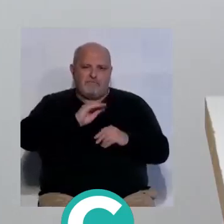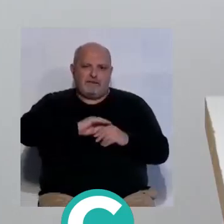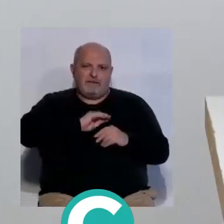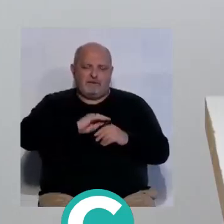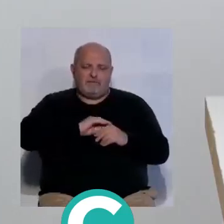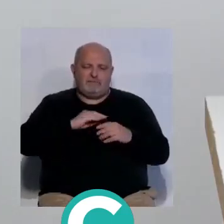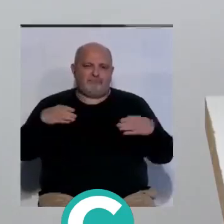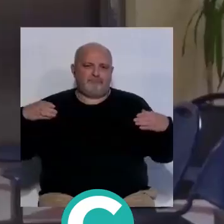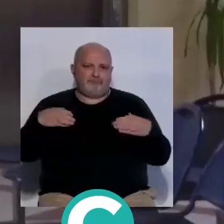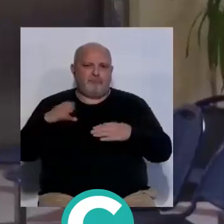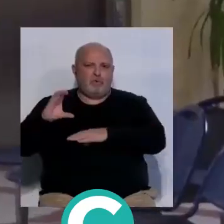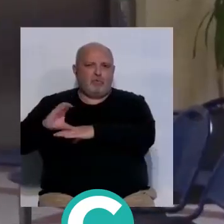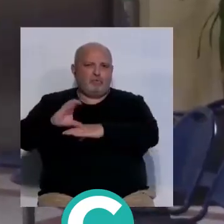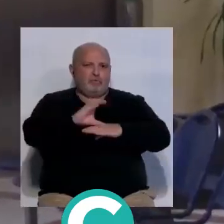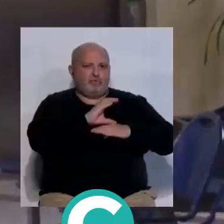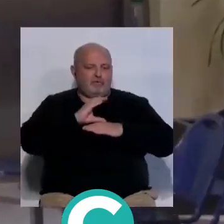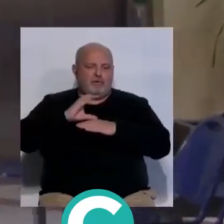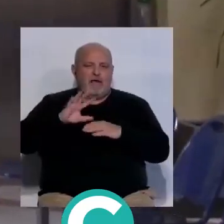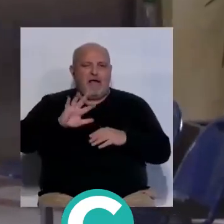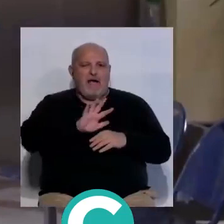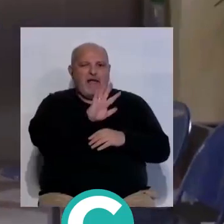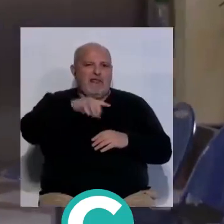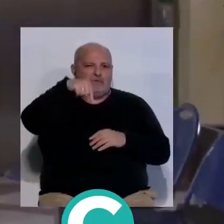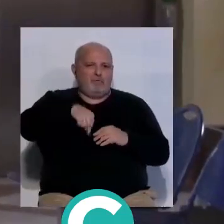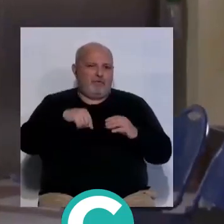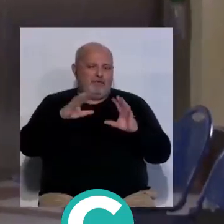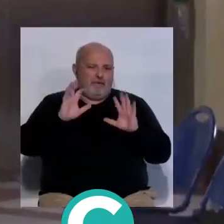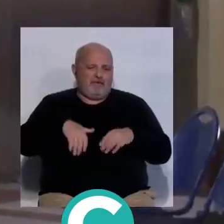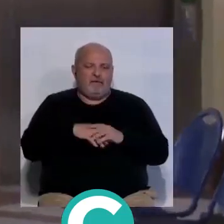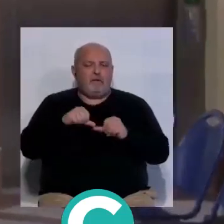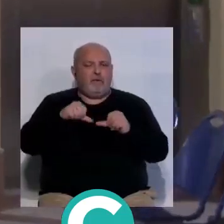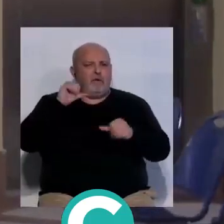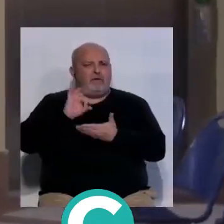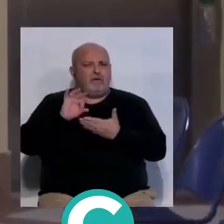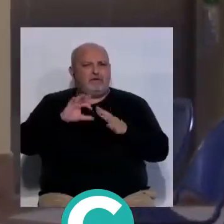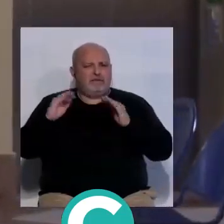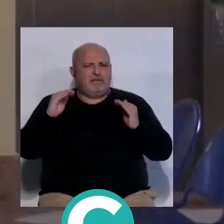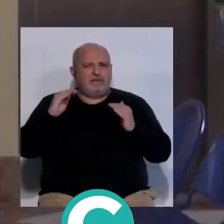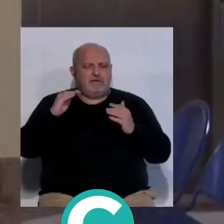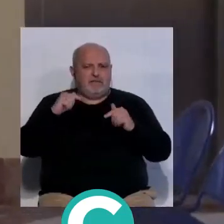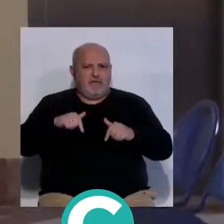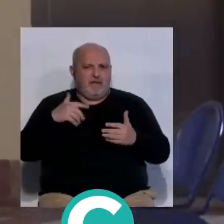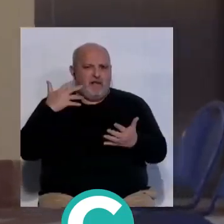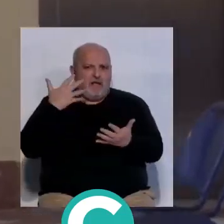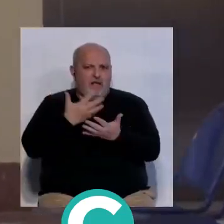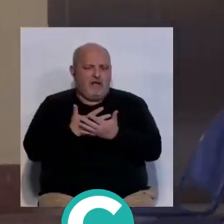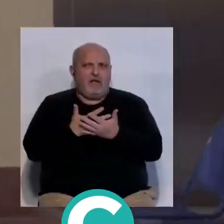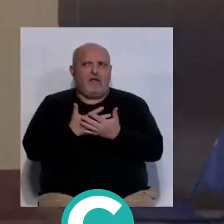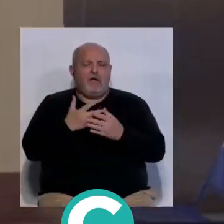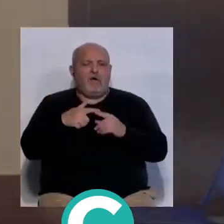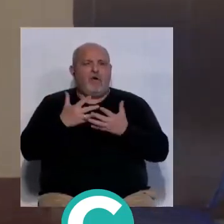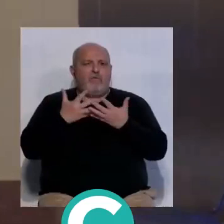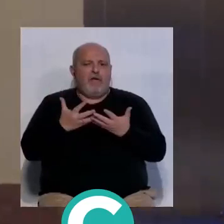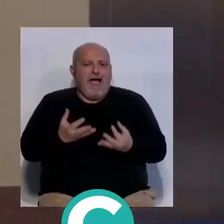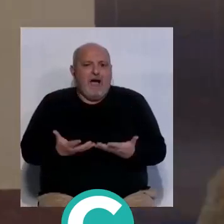de influencia muy importante del área sur de Cádiz. Este servicio se ha estado dando a nuestra población hasta el día de hoy. No es un servicio que se vaya a